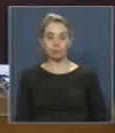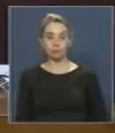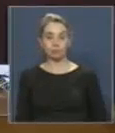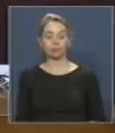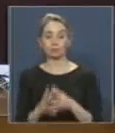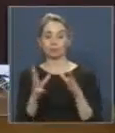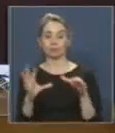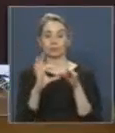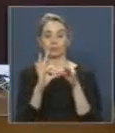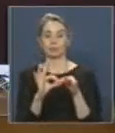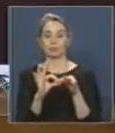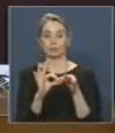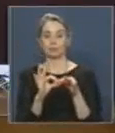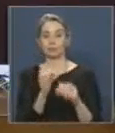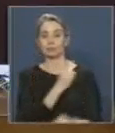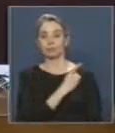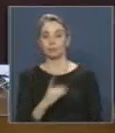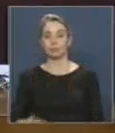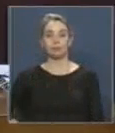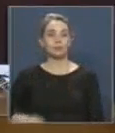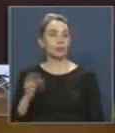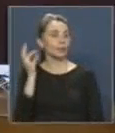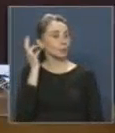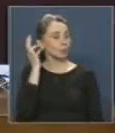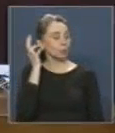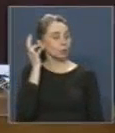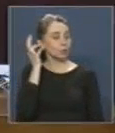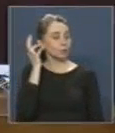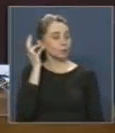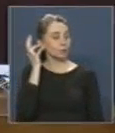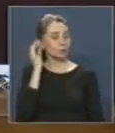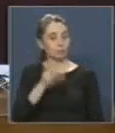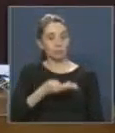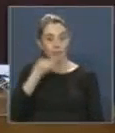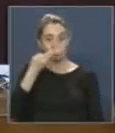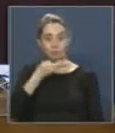Muchas gracias, diputada. A continuación tiene la palabra el diputado.